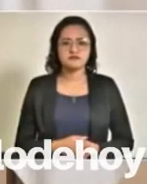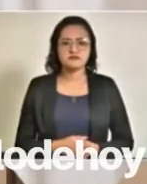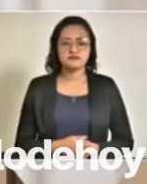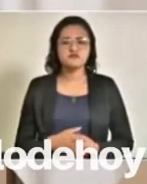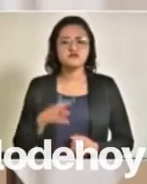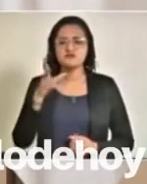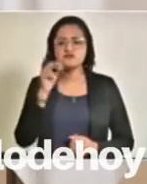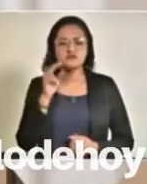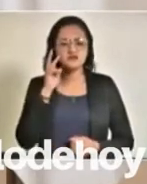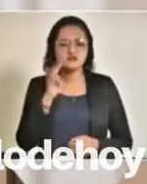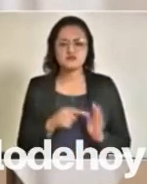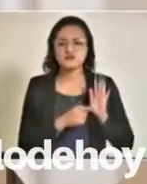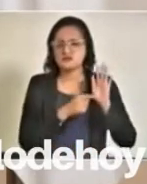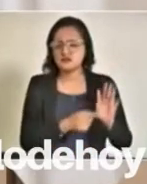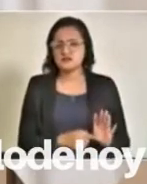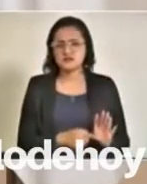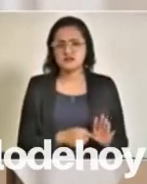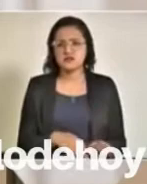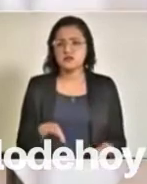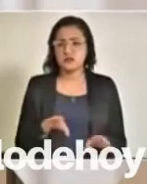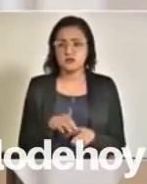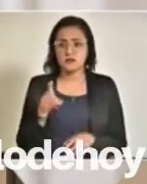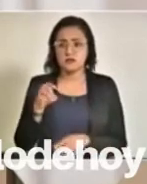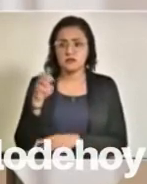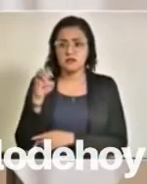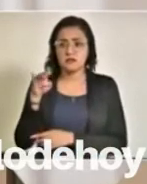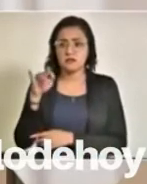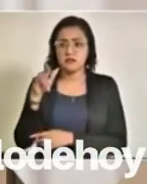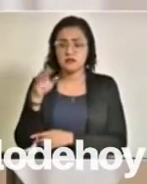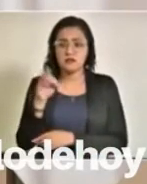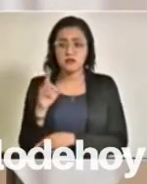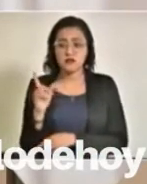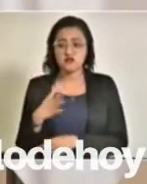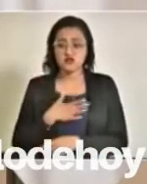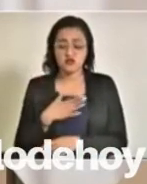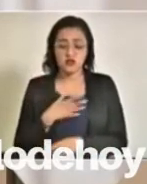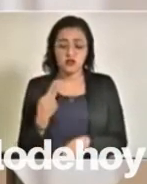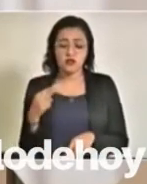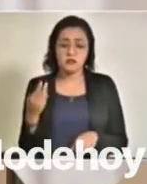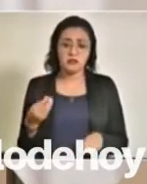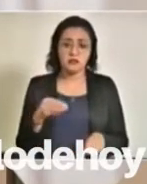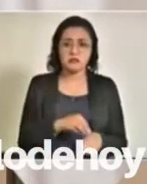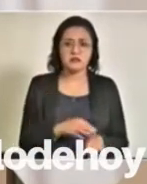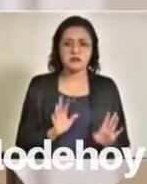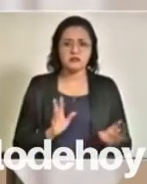soya cometiendo un delito dándome